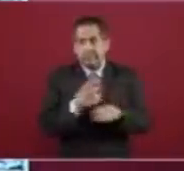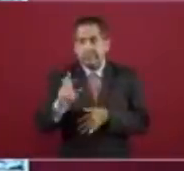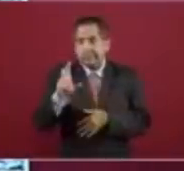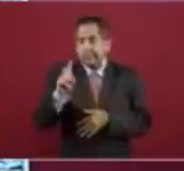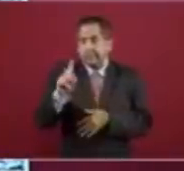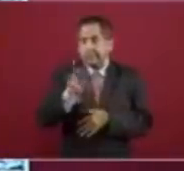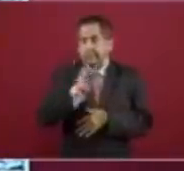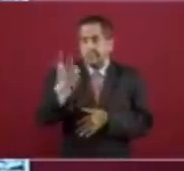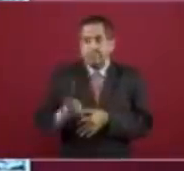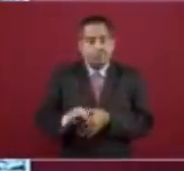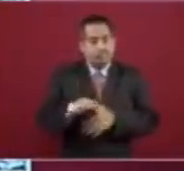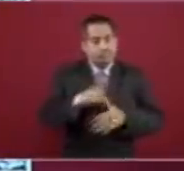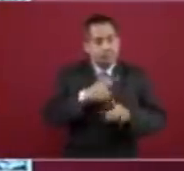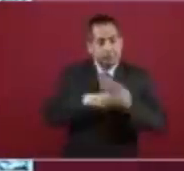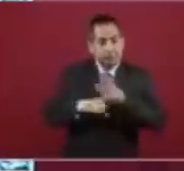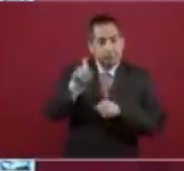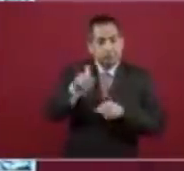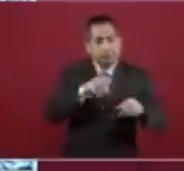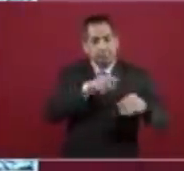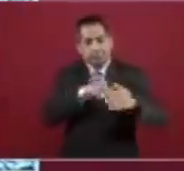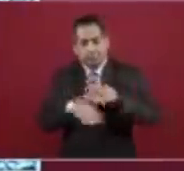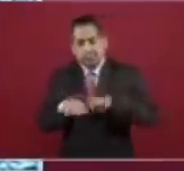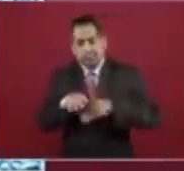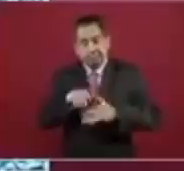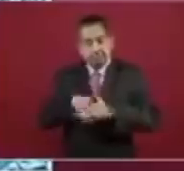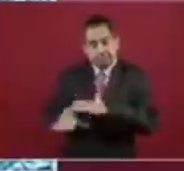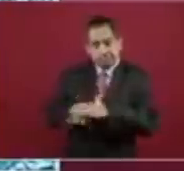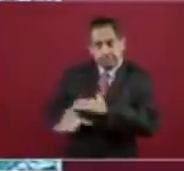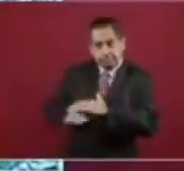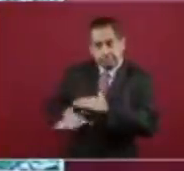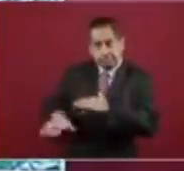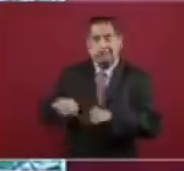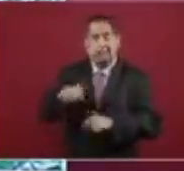agua que entra a la Ciudad de México. Esto,